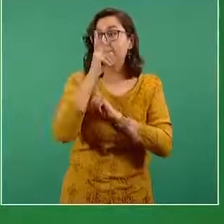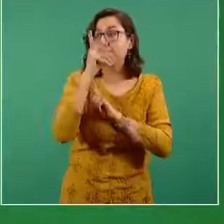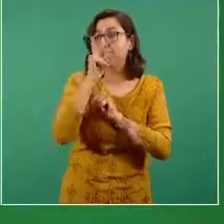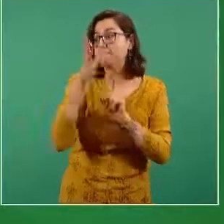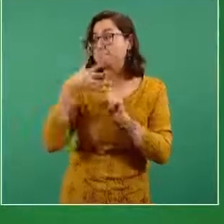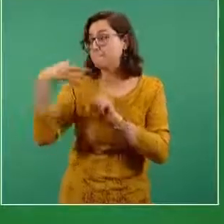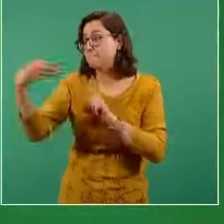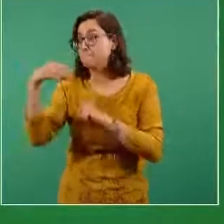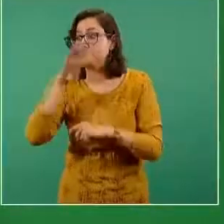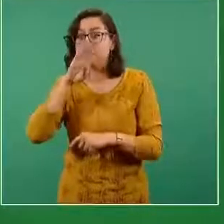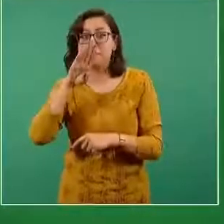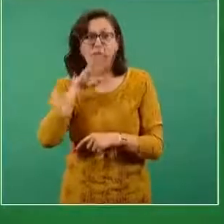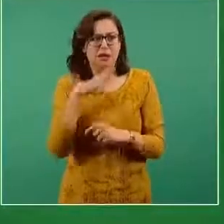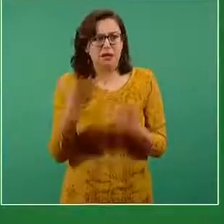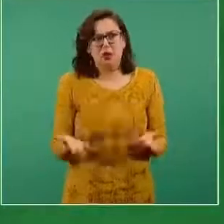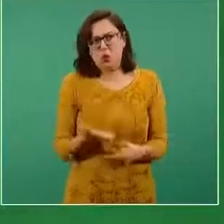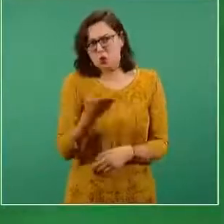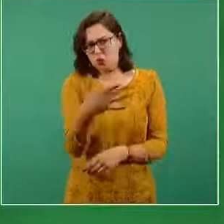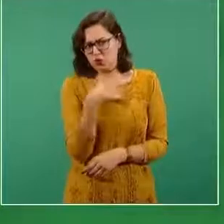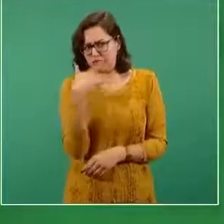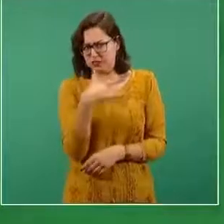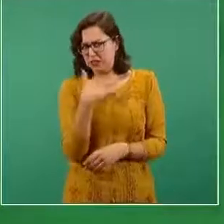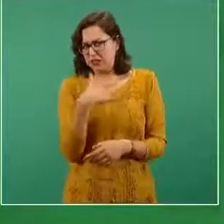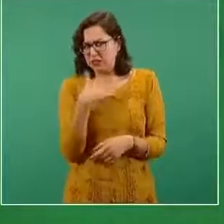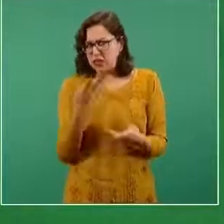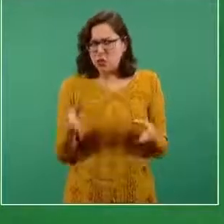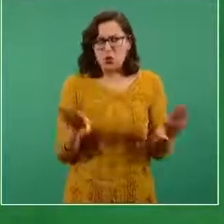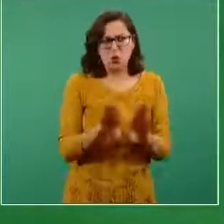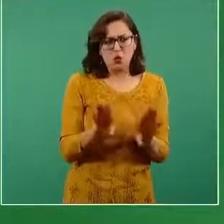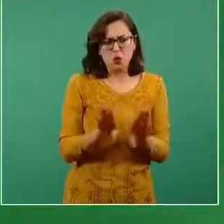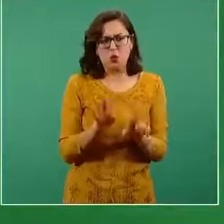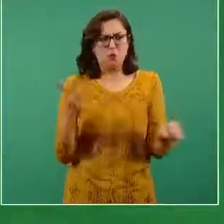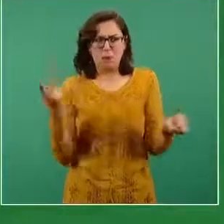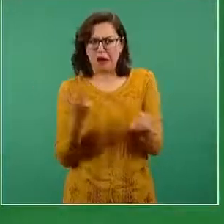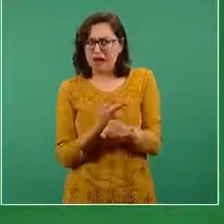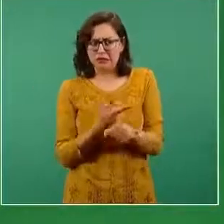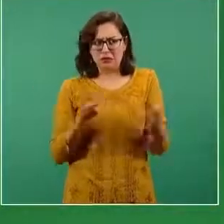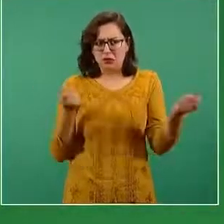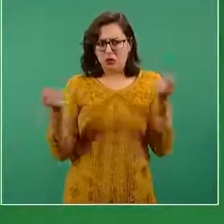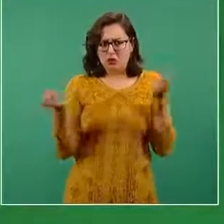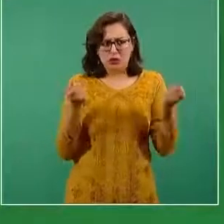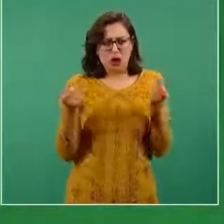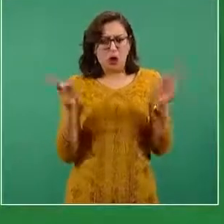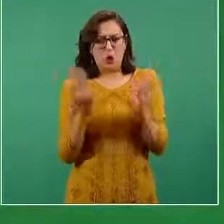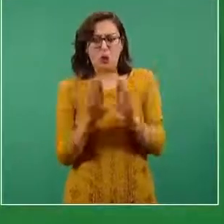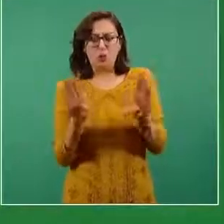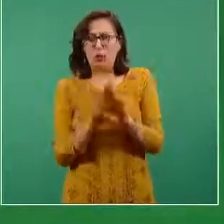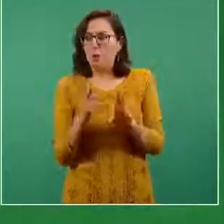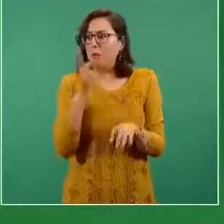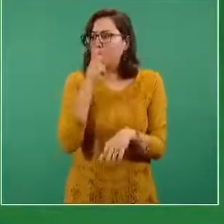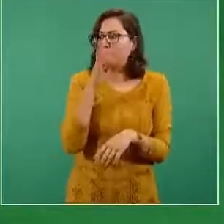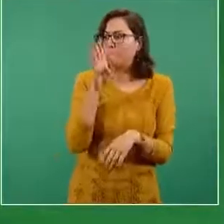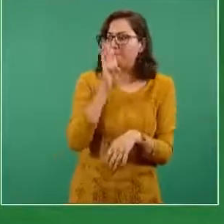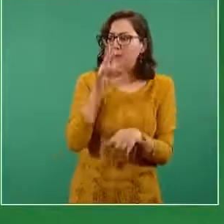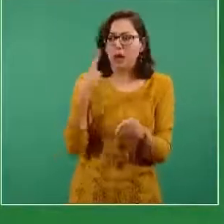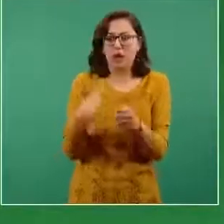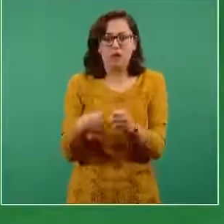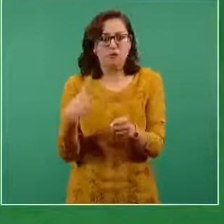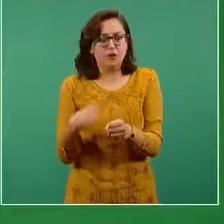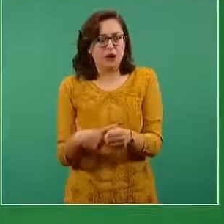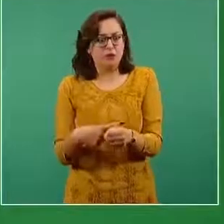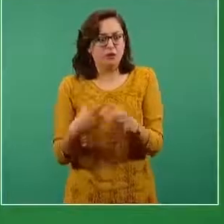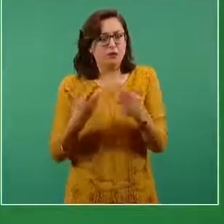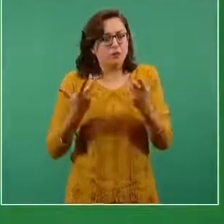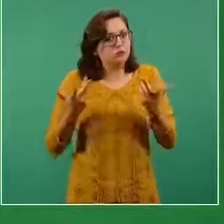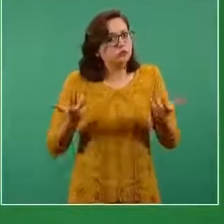mamá. ¿Ya han revisado esta situación? ¿Cómo le van a hacer cuando resulte papá o mamá contagiados y